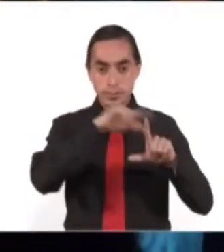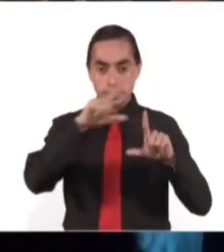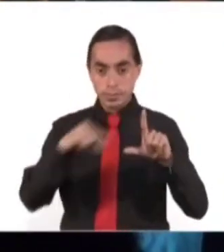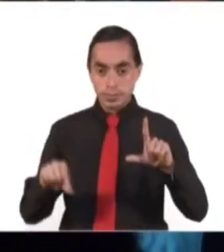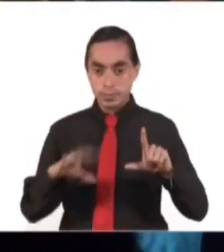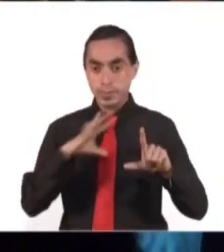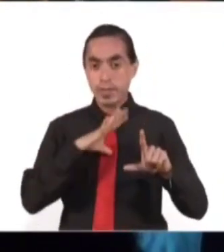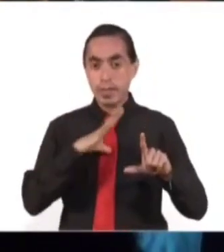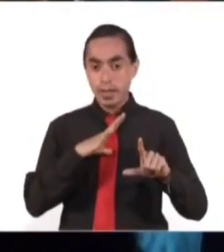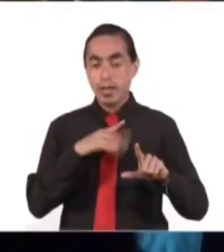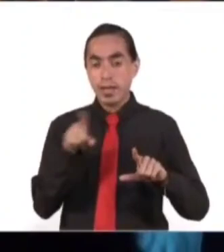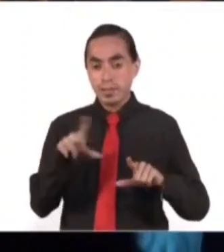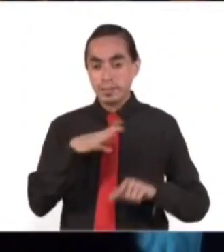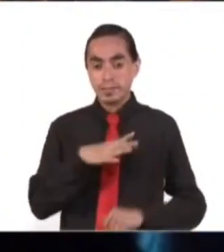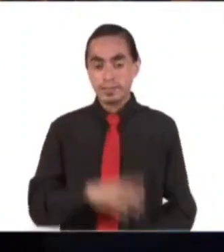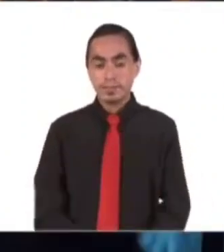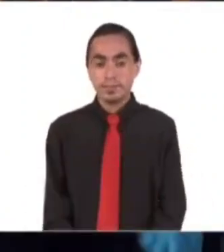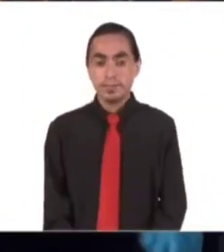Honorable Presidium.